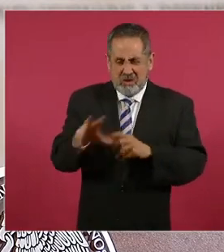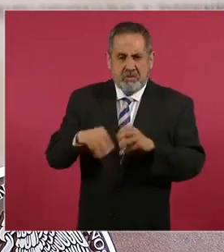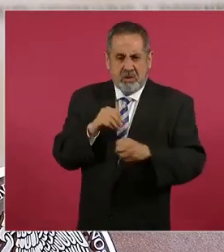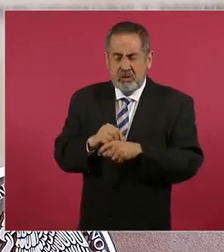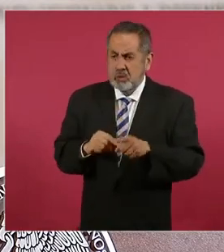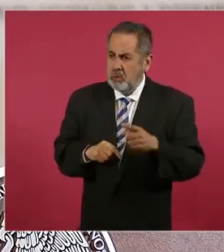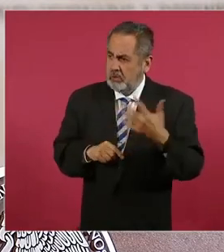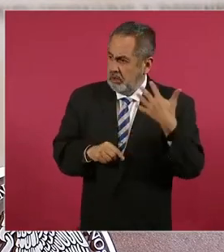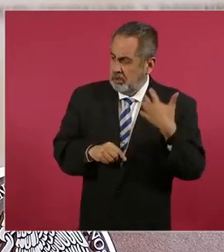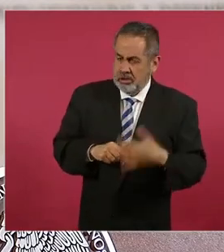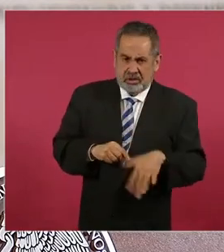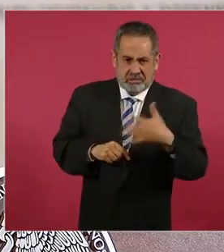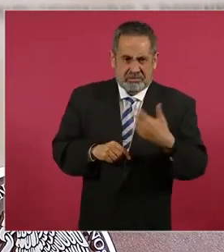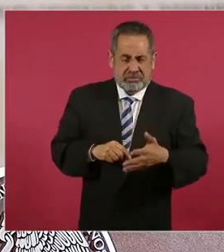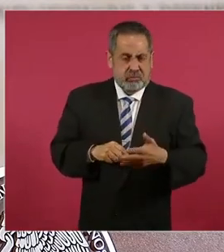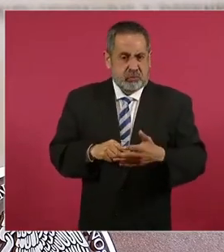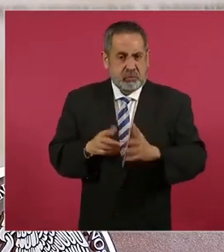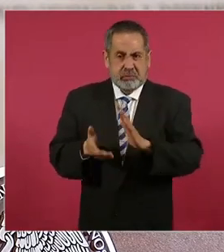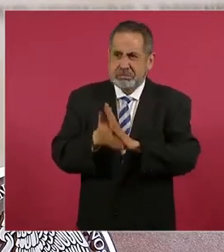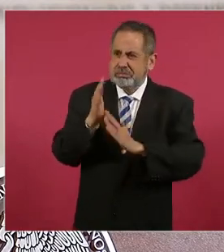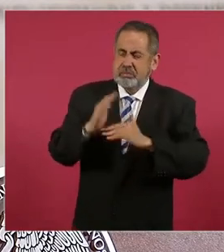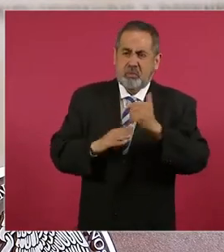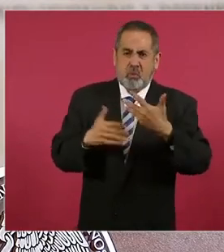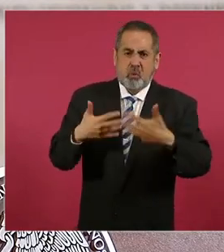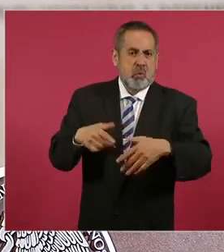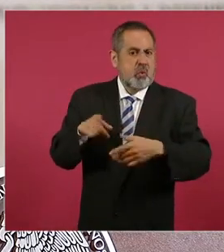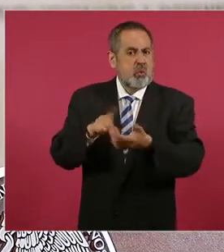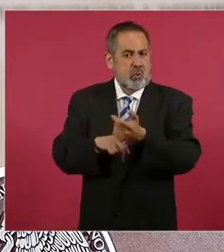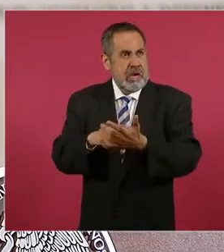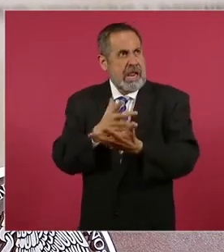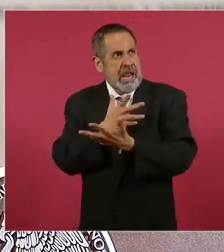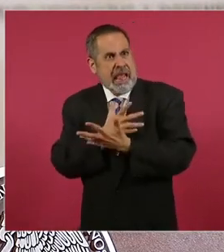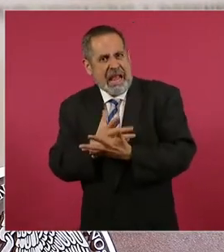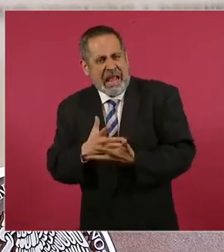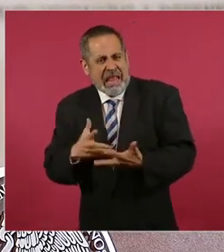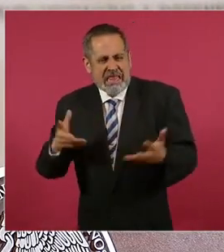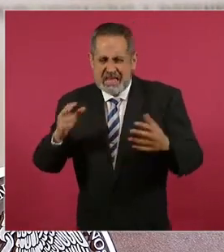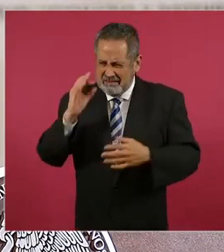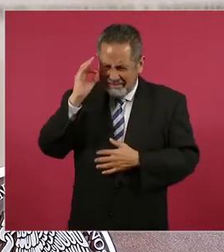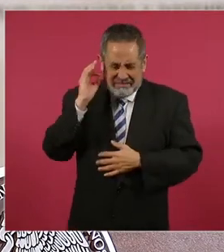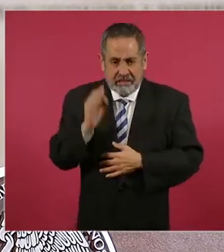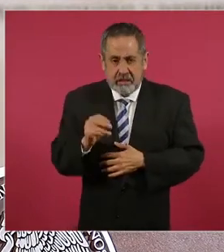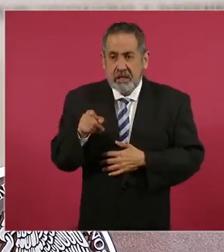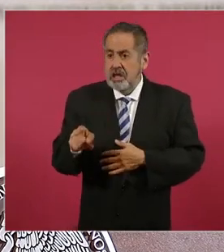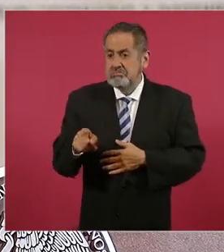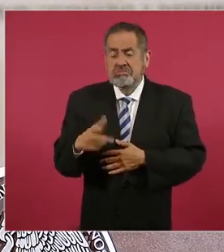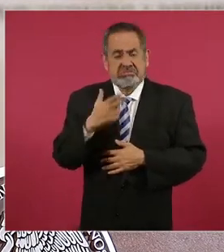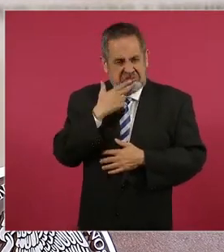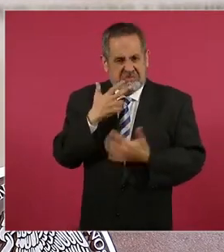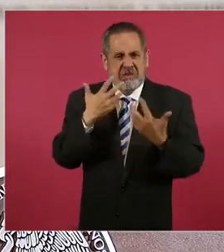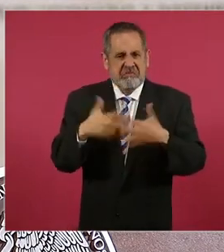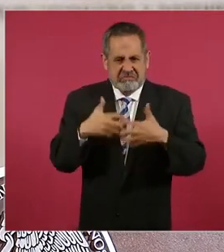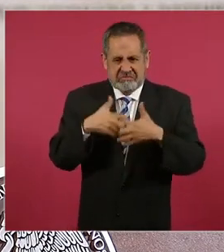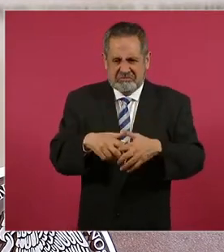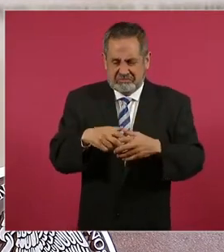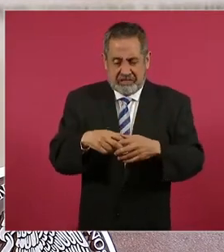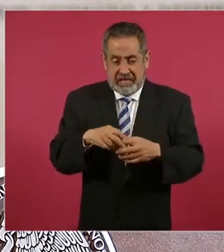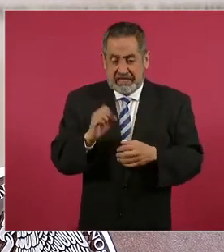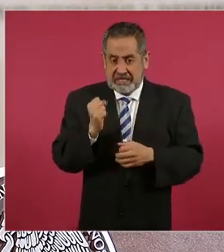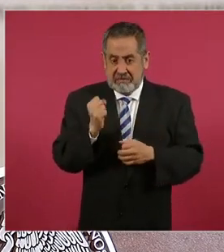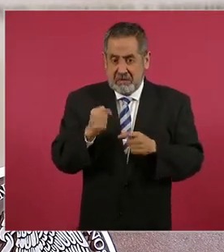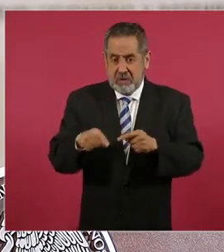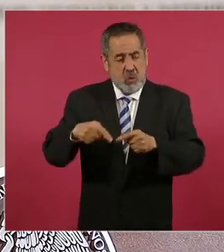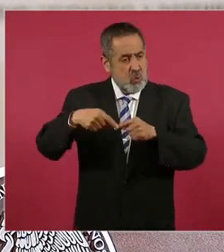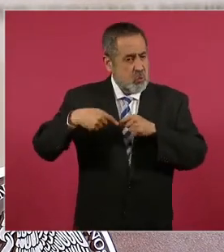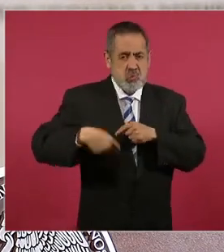Son verdaderamente obras de una enorme magnitud que estarán en funcionamiento desde septiembre